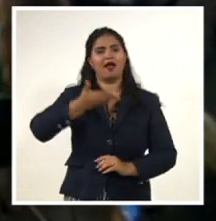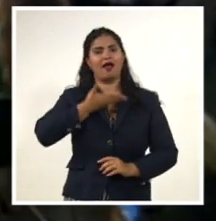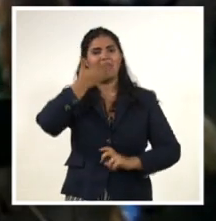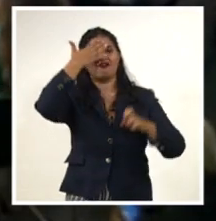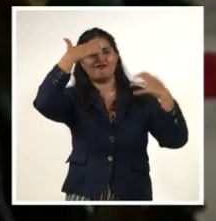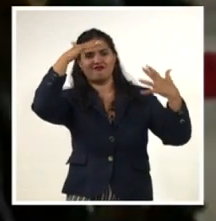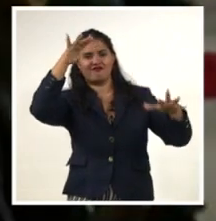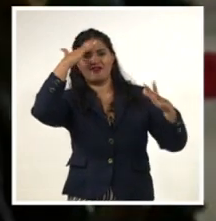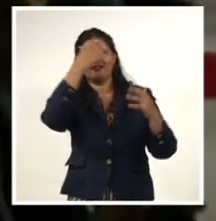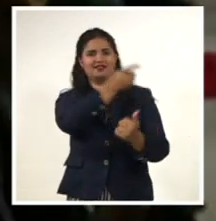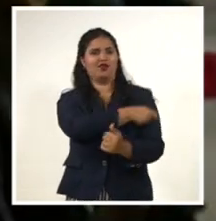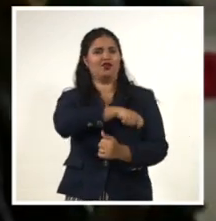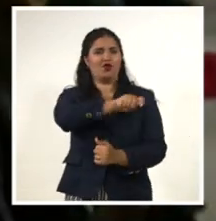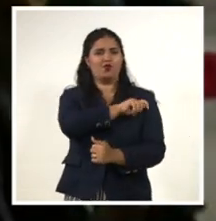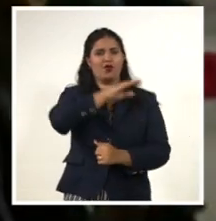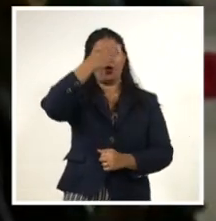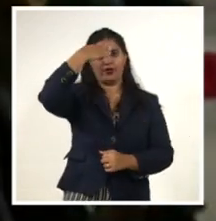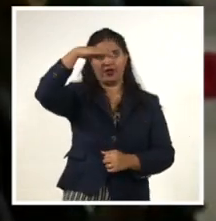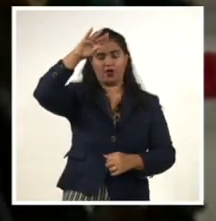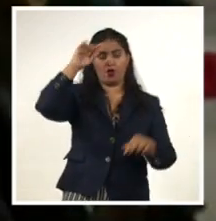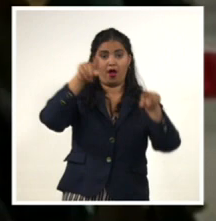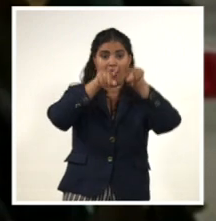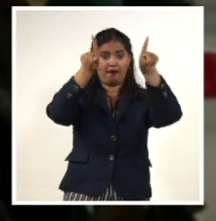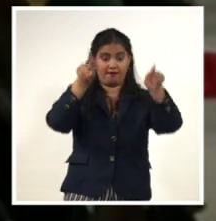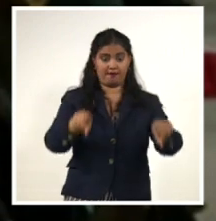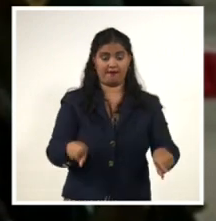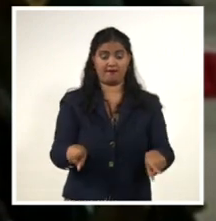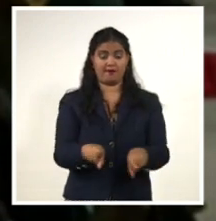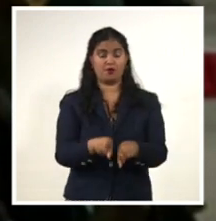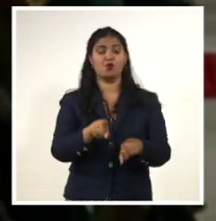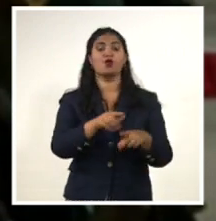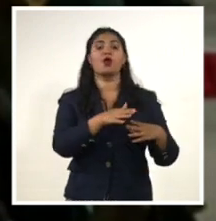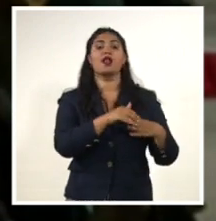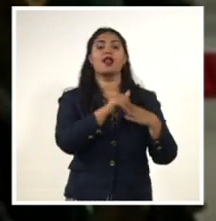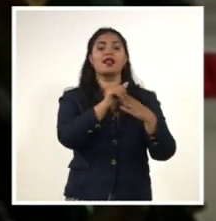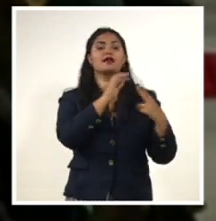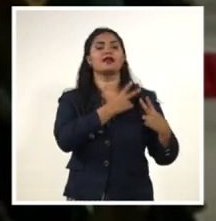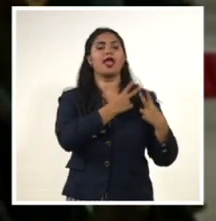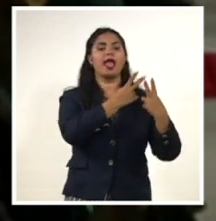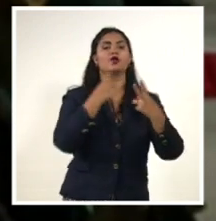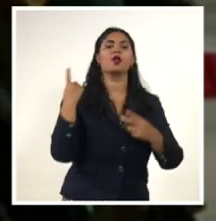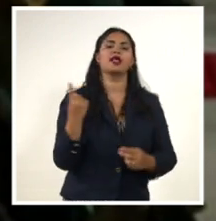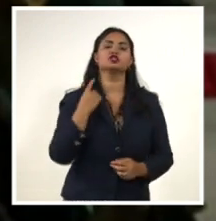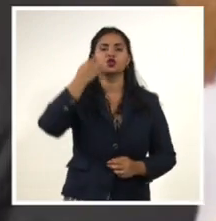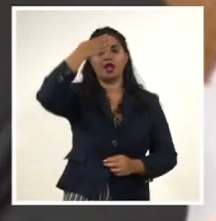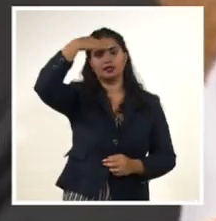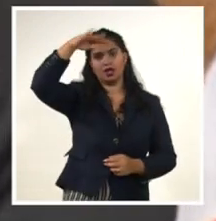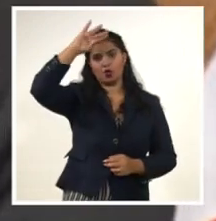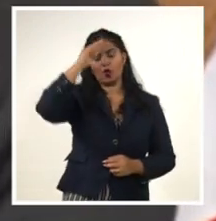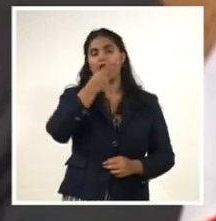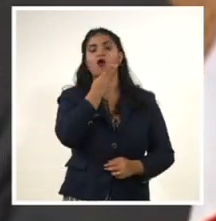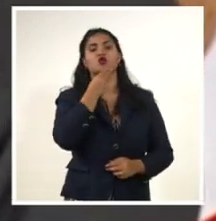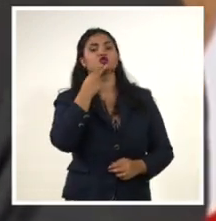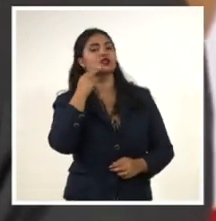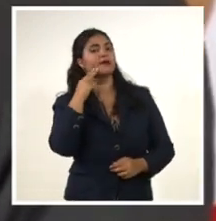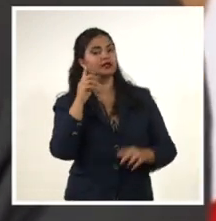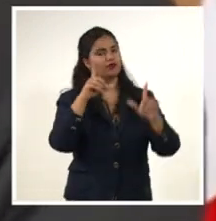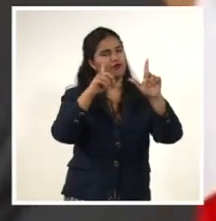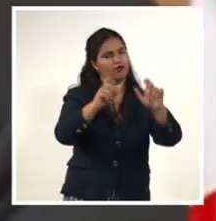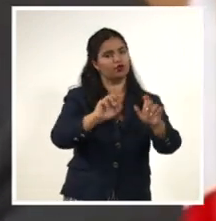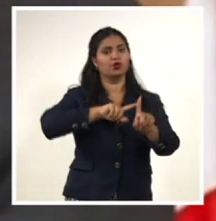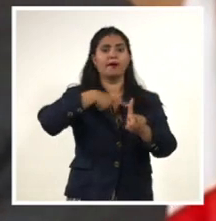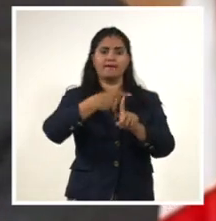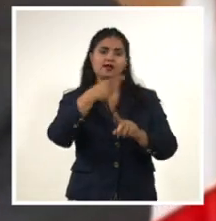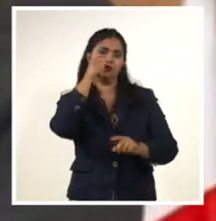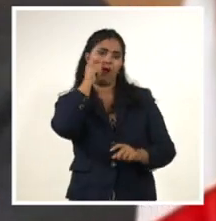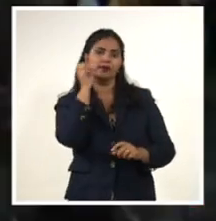un inmenso óleo de José Martí e invitó al homenaje al trovador Amaury Pérez, quien además de cantar, le hizo saber que Cuba le